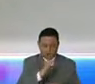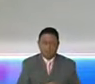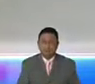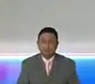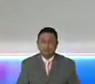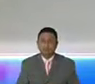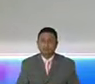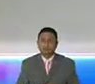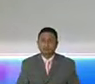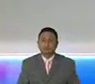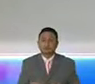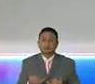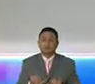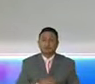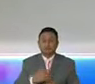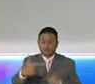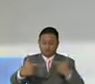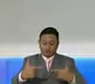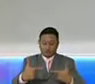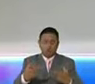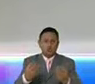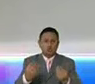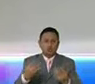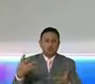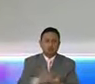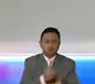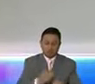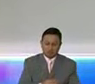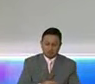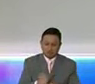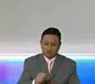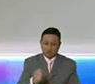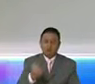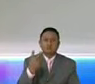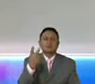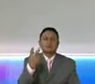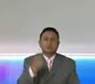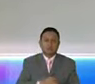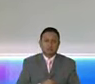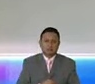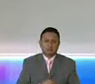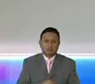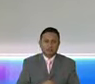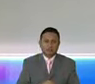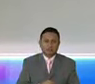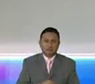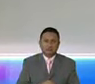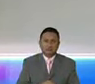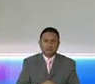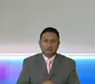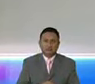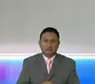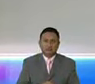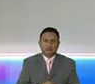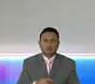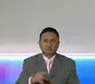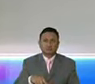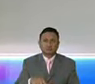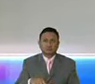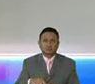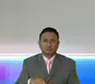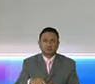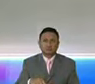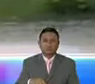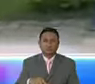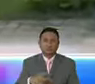gran cantidad de armas de fuego, que dan cerca de una decena, lo que afortunadamente representa para la población menos